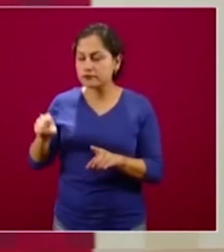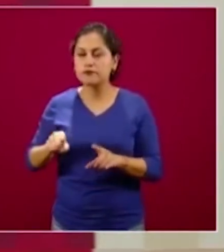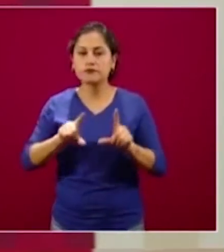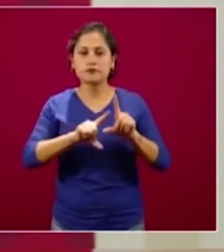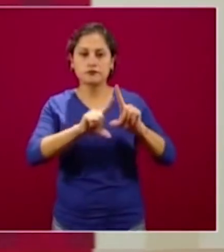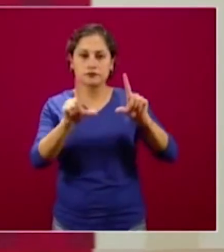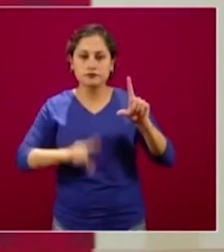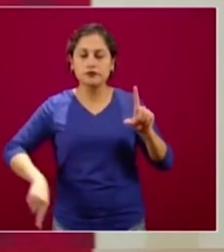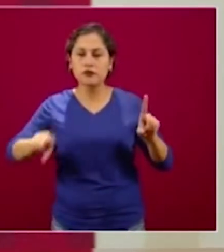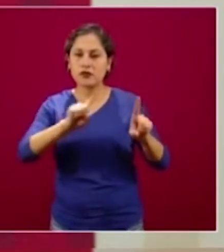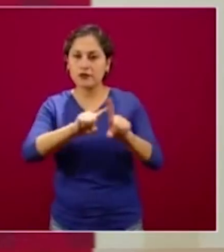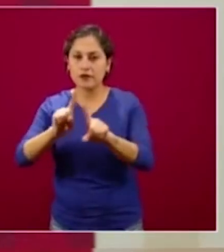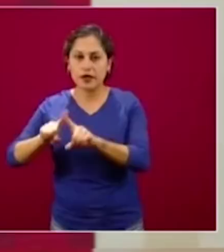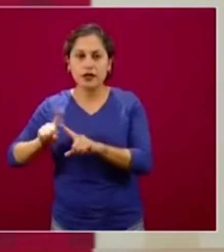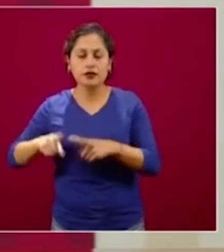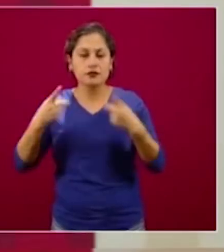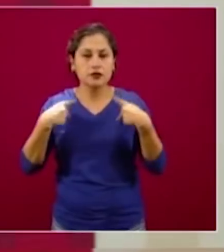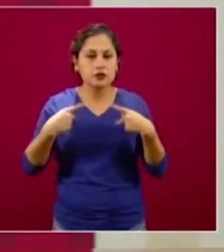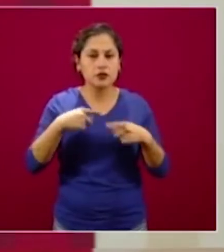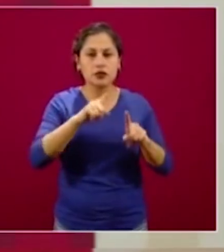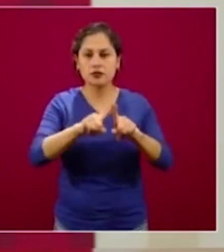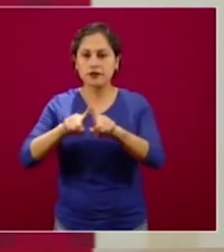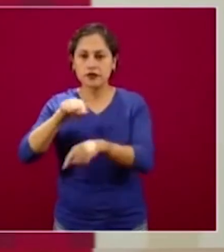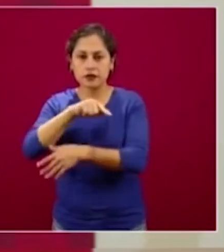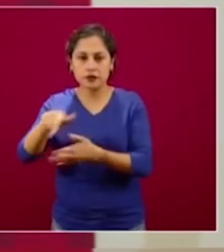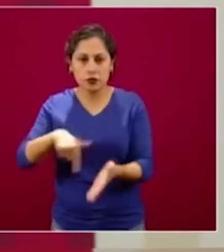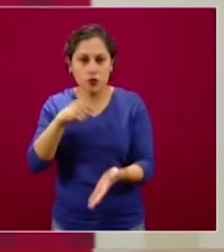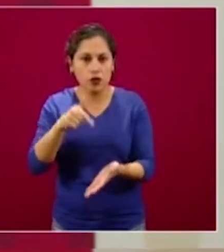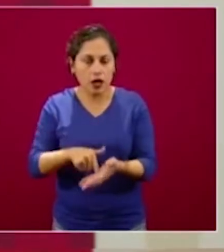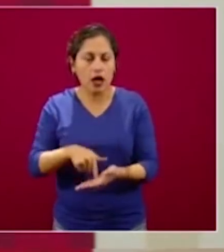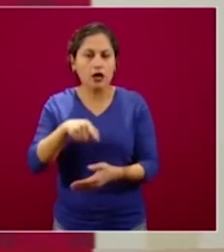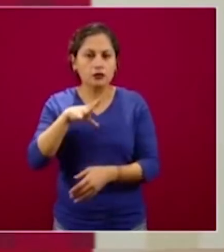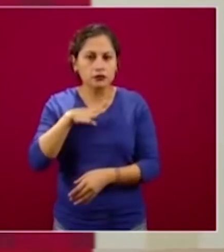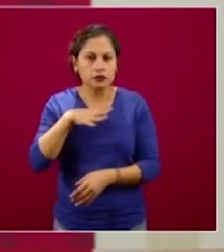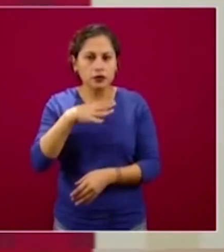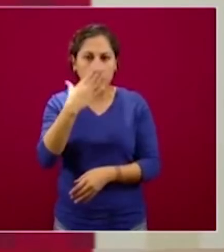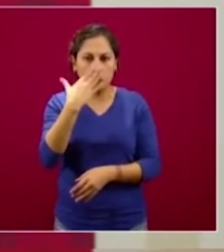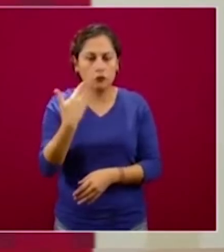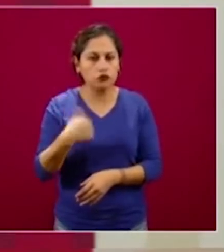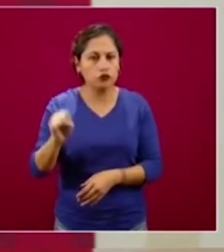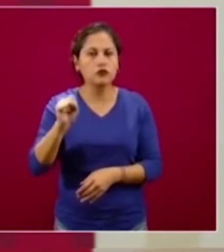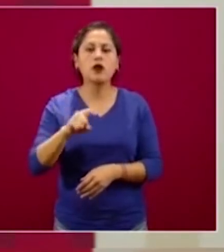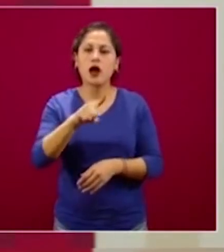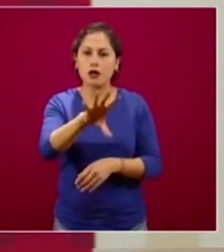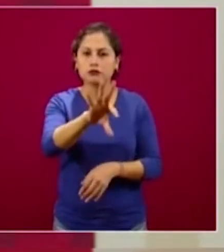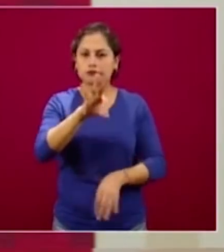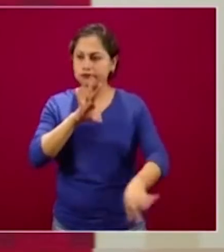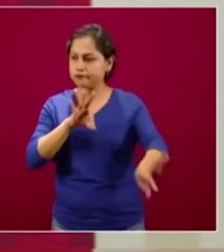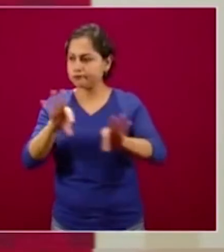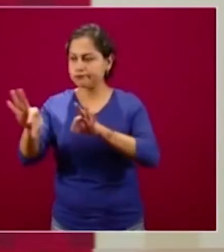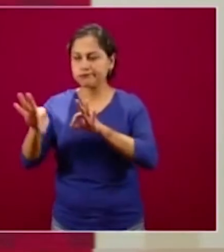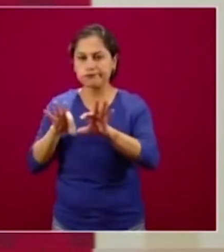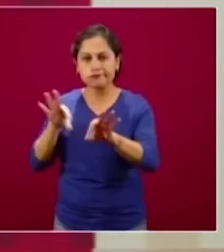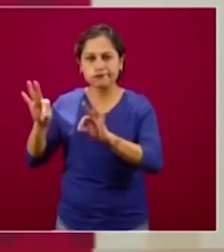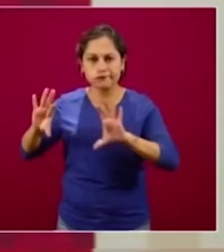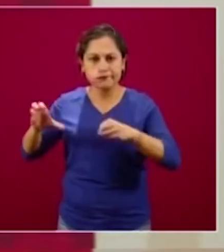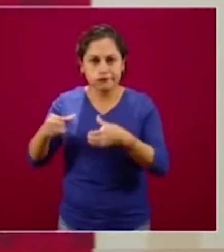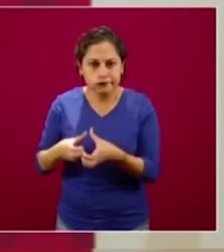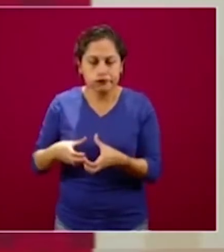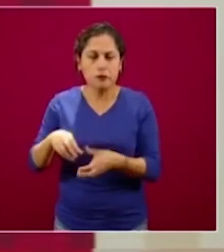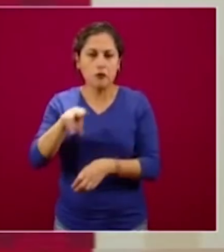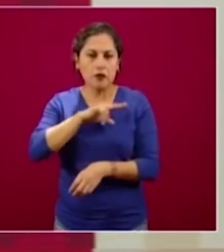las personas que están en México, ya sea en la administración pública o en las instituciones académicas o en la sociedad o en el sector